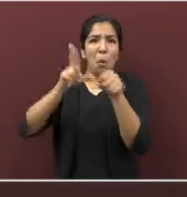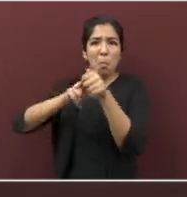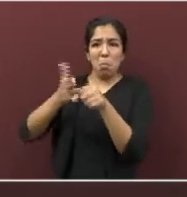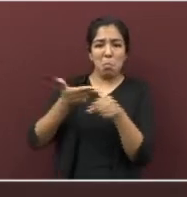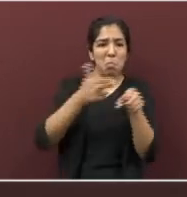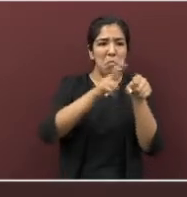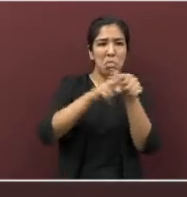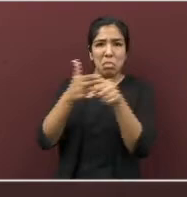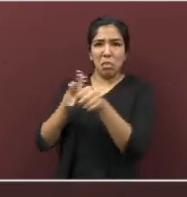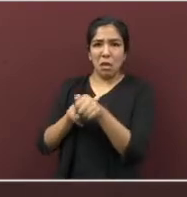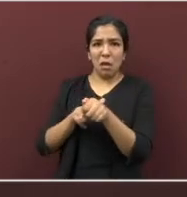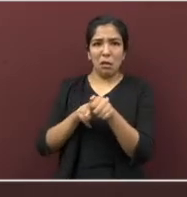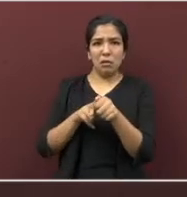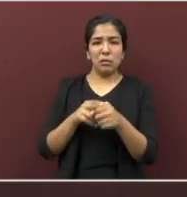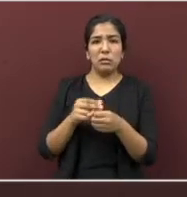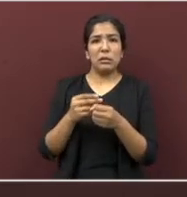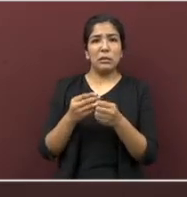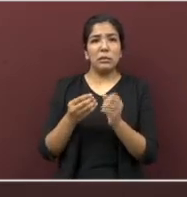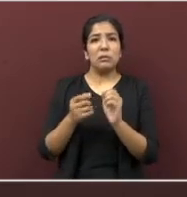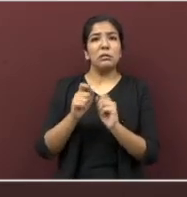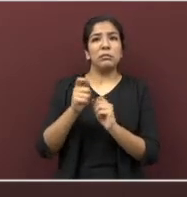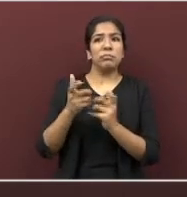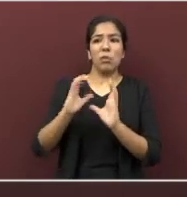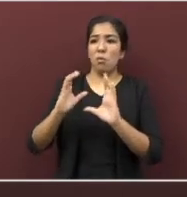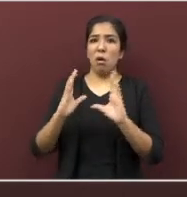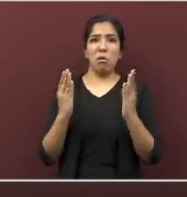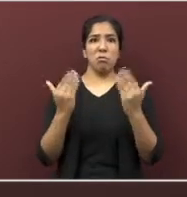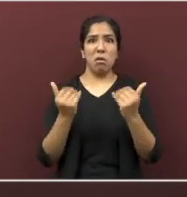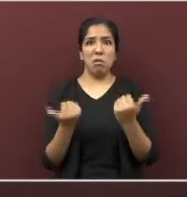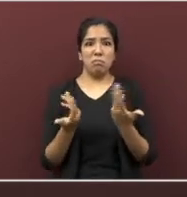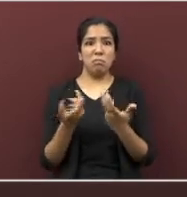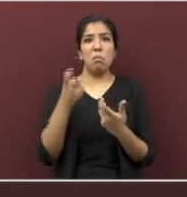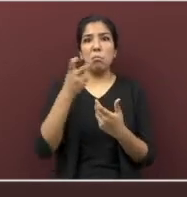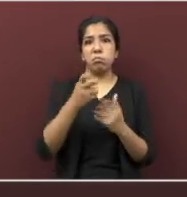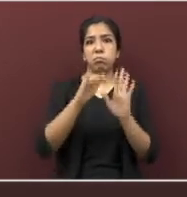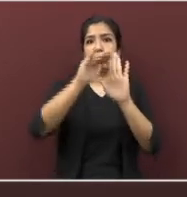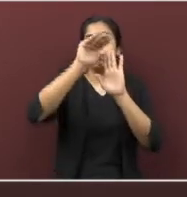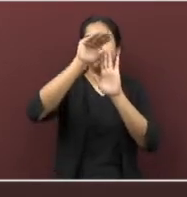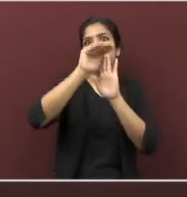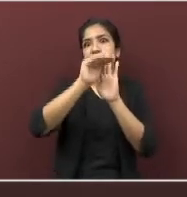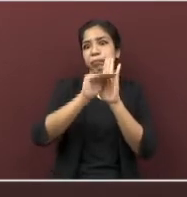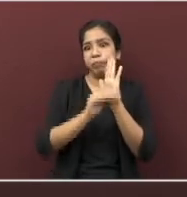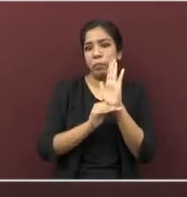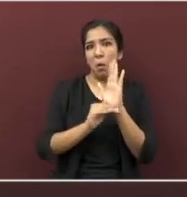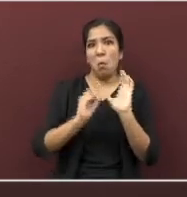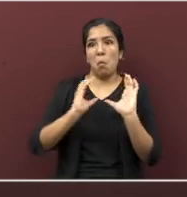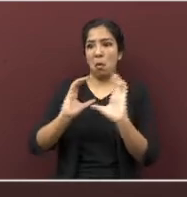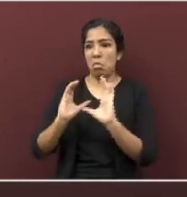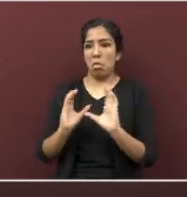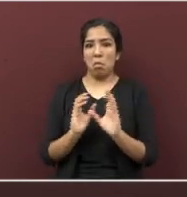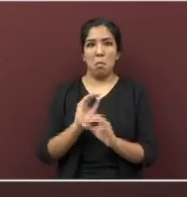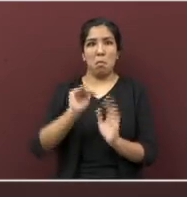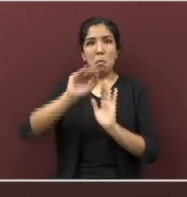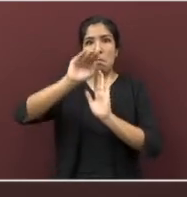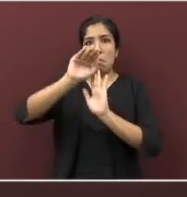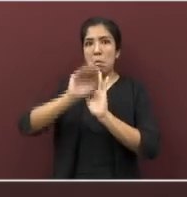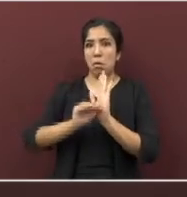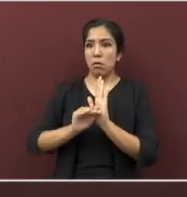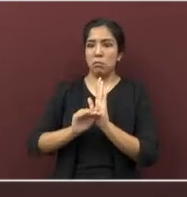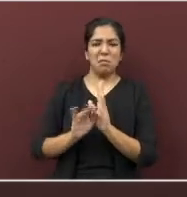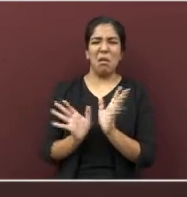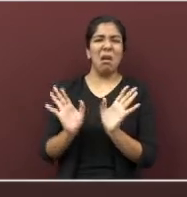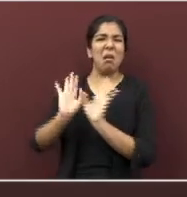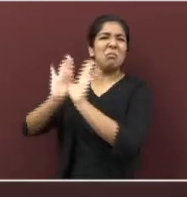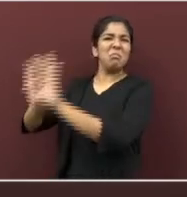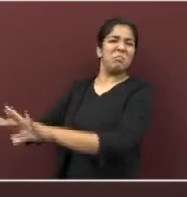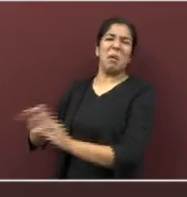los decesos esto no quiere decir que dejen de cuidarse deben saber familia veracruzana que